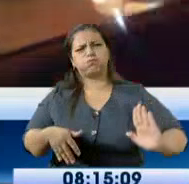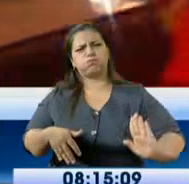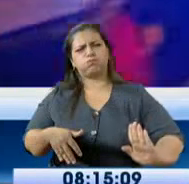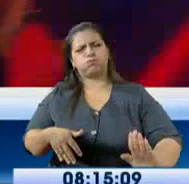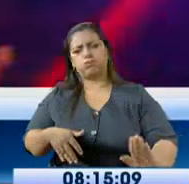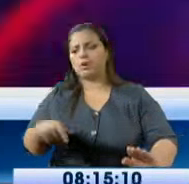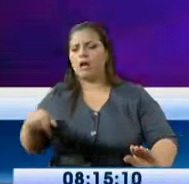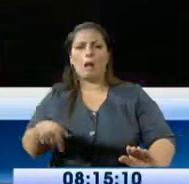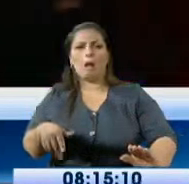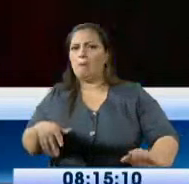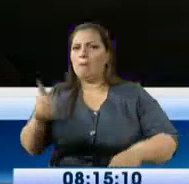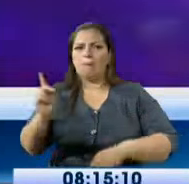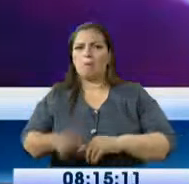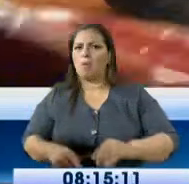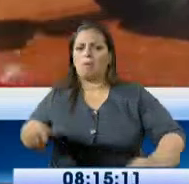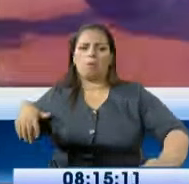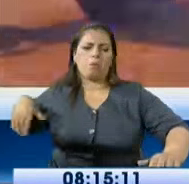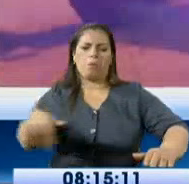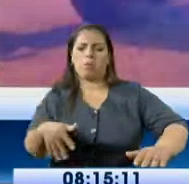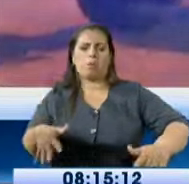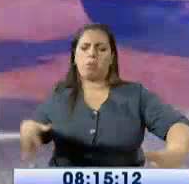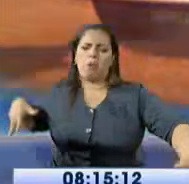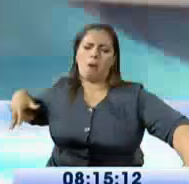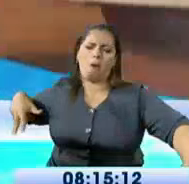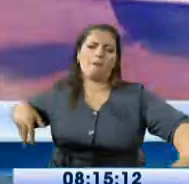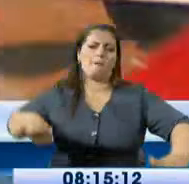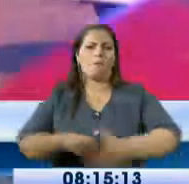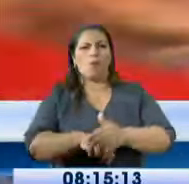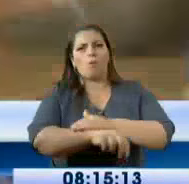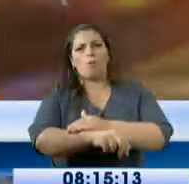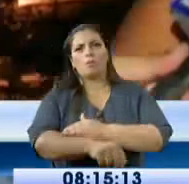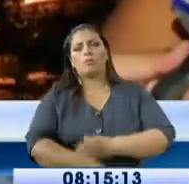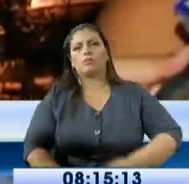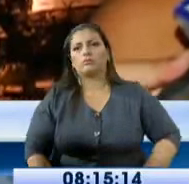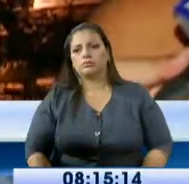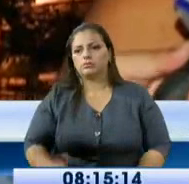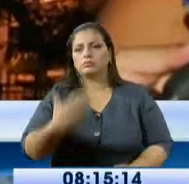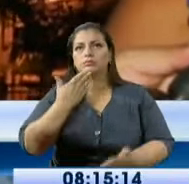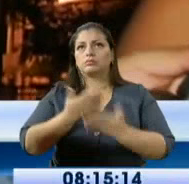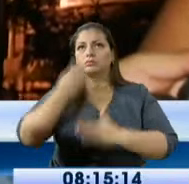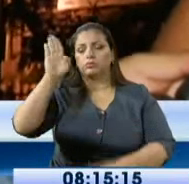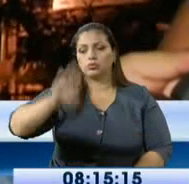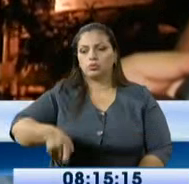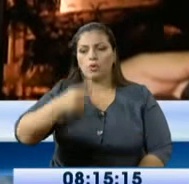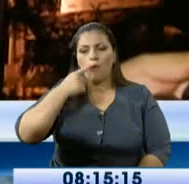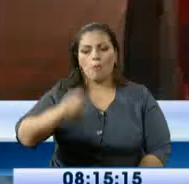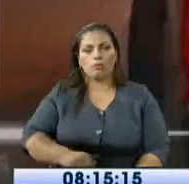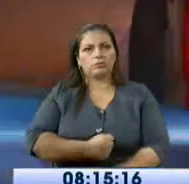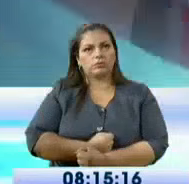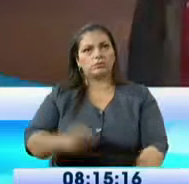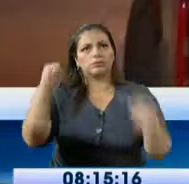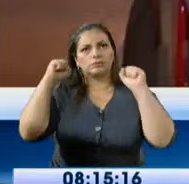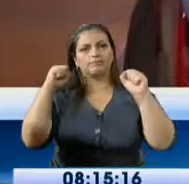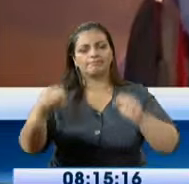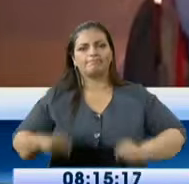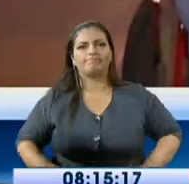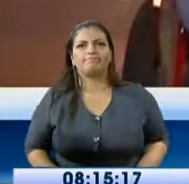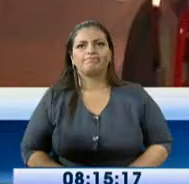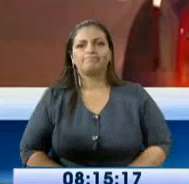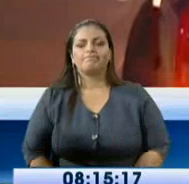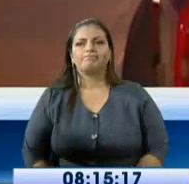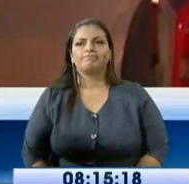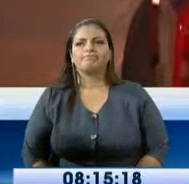debajo y igual seguía el carro. Y antes, de gracias a Dios, ese señor no se murió, el chico. Él por lo menos quedó ahí.